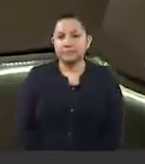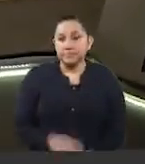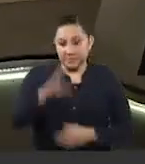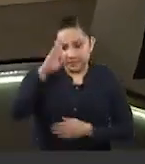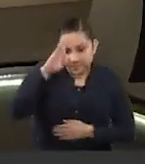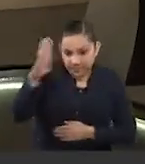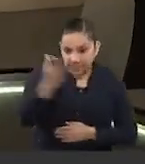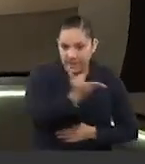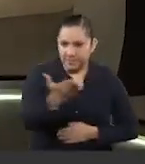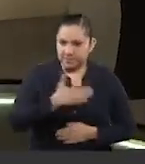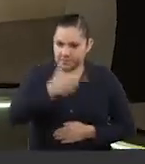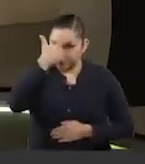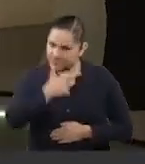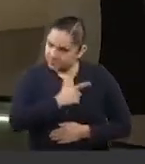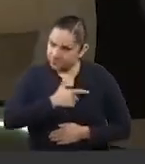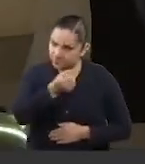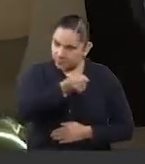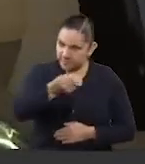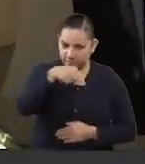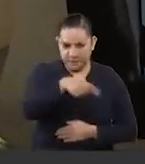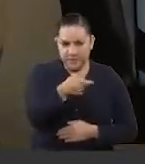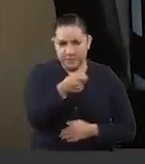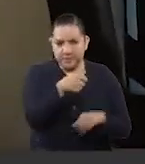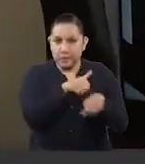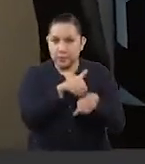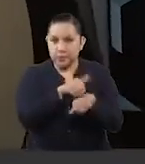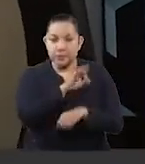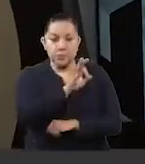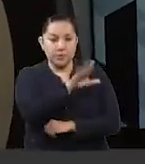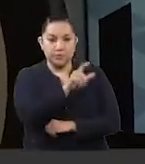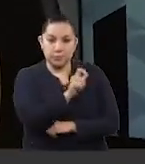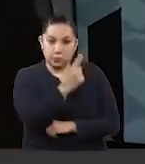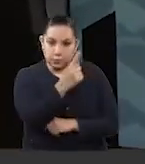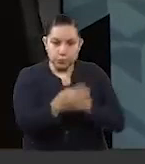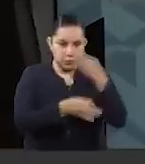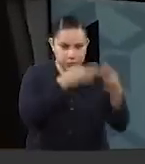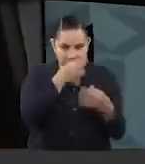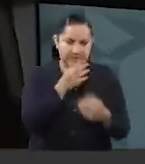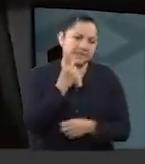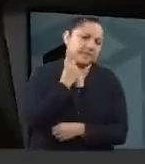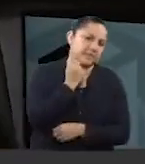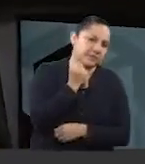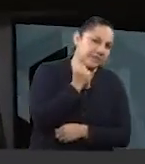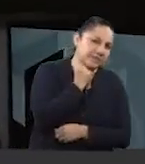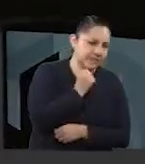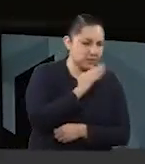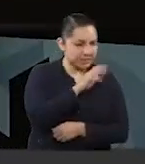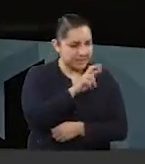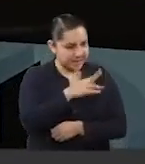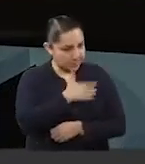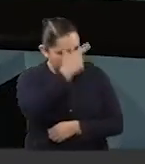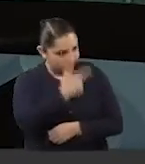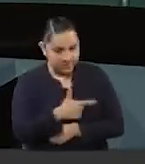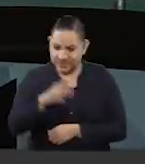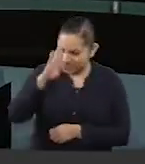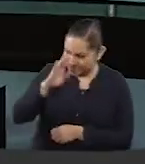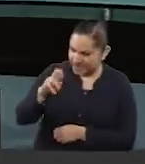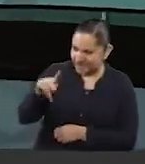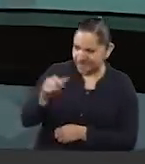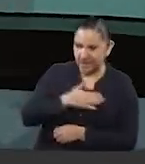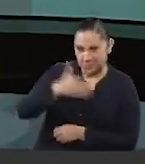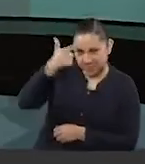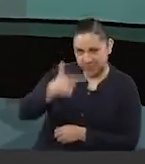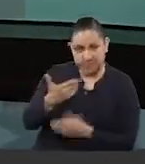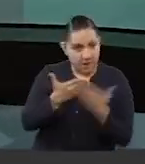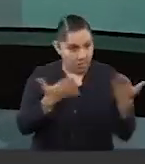Qué tal Buenas noches es un gusto saludarle por la frecuencia del 45.1 aquí en noticias del Congreso César alama Buenas noches er grote muy buenas noches comenzamos con toda la